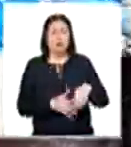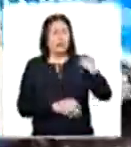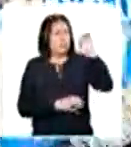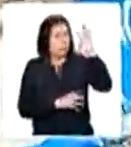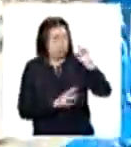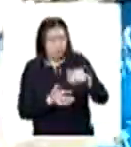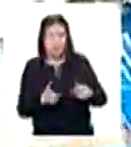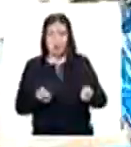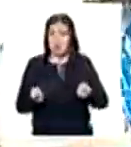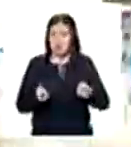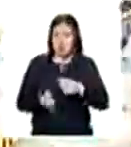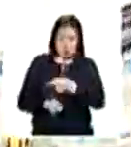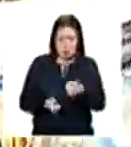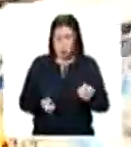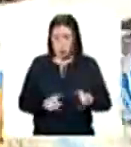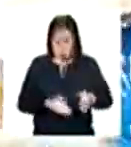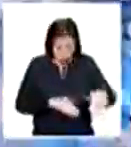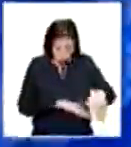de tránsito en la zona.